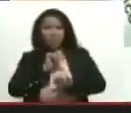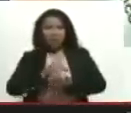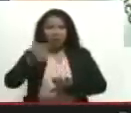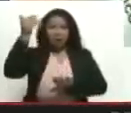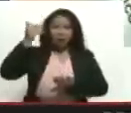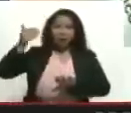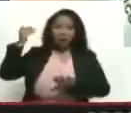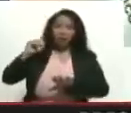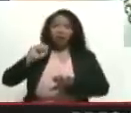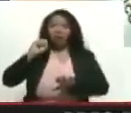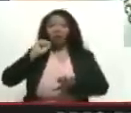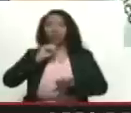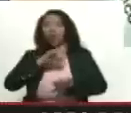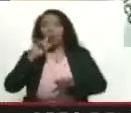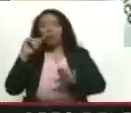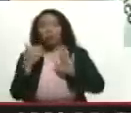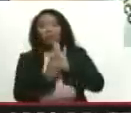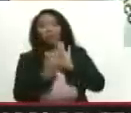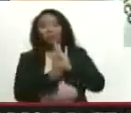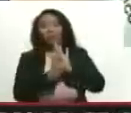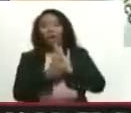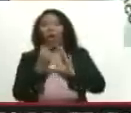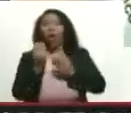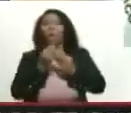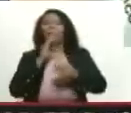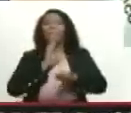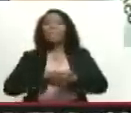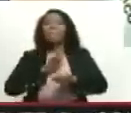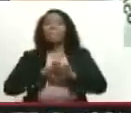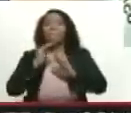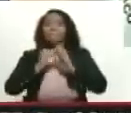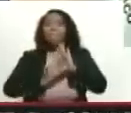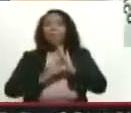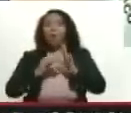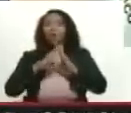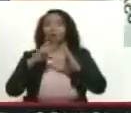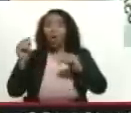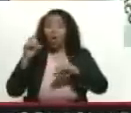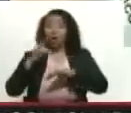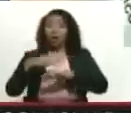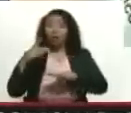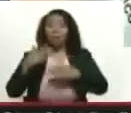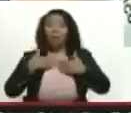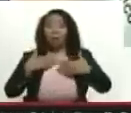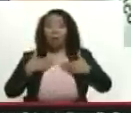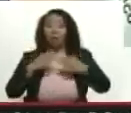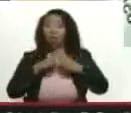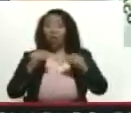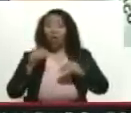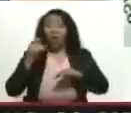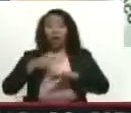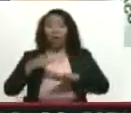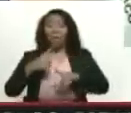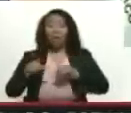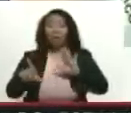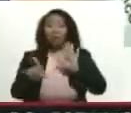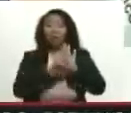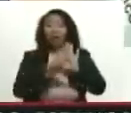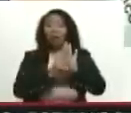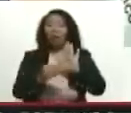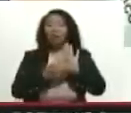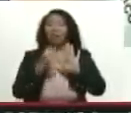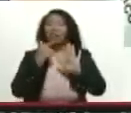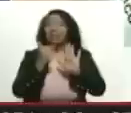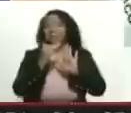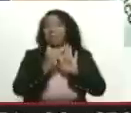o tipificados como delitos menos graves. Para mí todos los delitos son graves, pero bueno, la legislación los coloca así, delitos